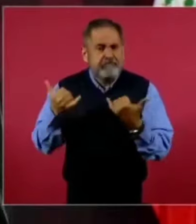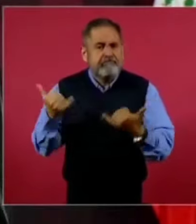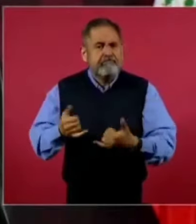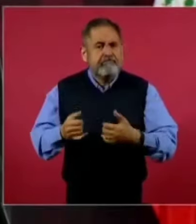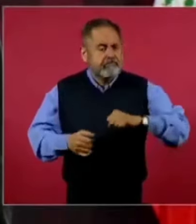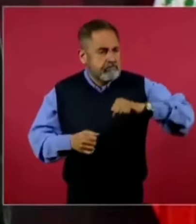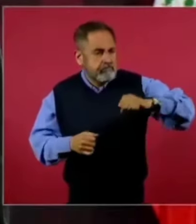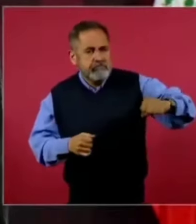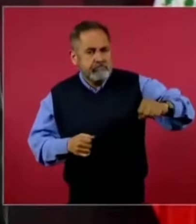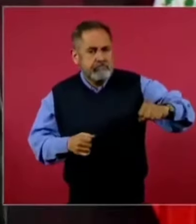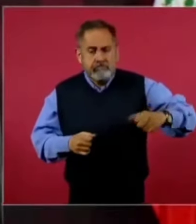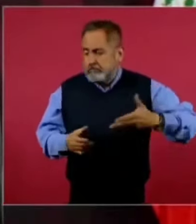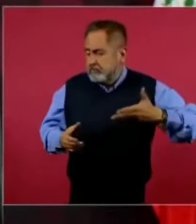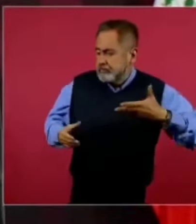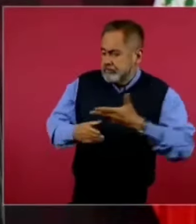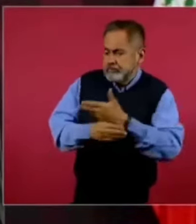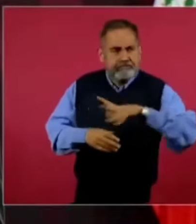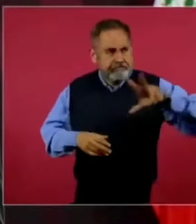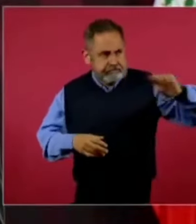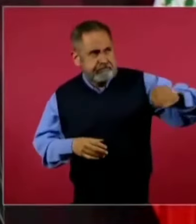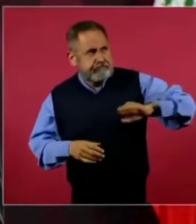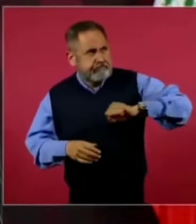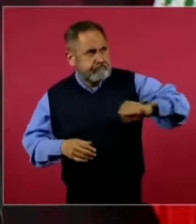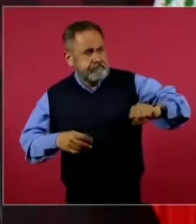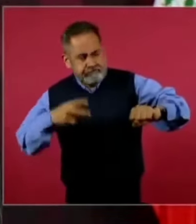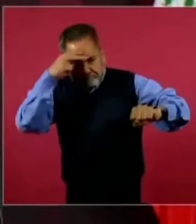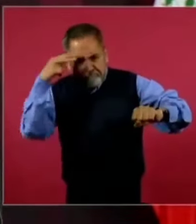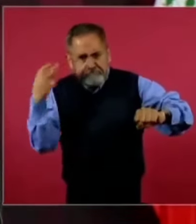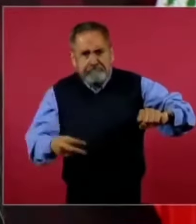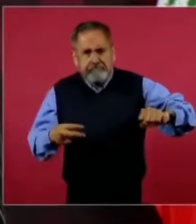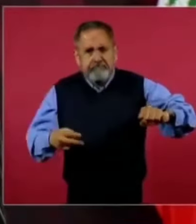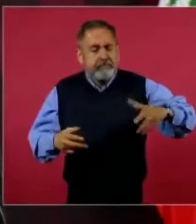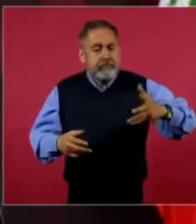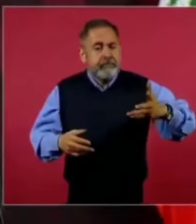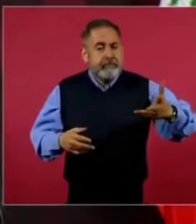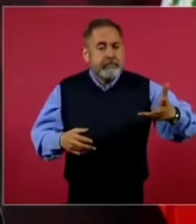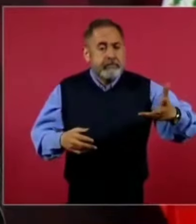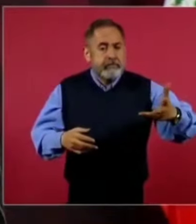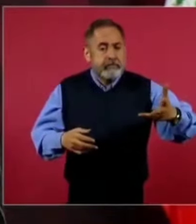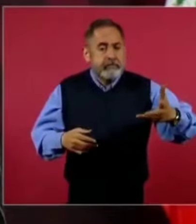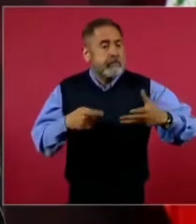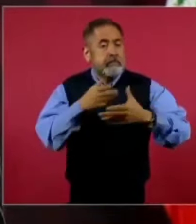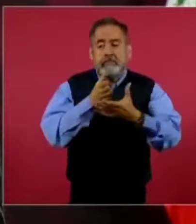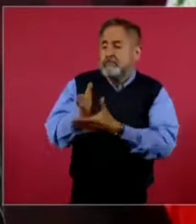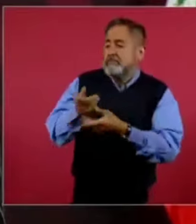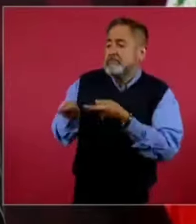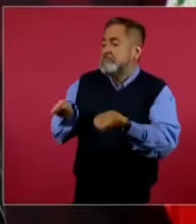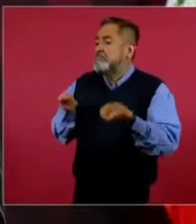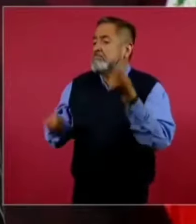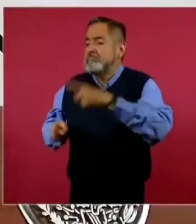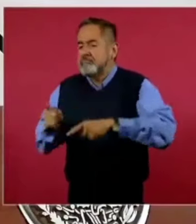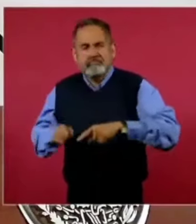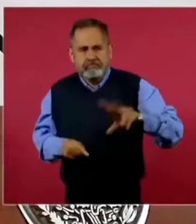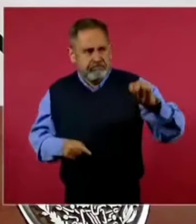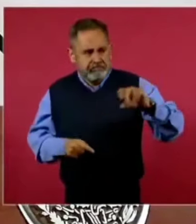que se metan y que hagan lo que les dé la gana en nuestro país,